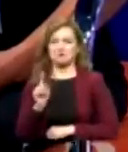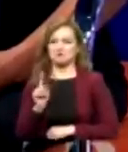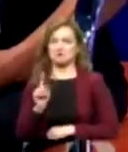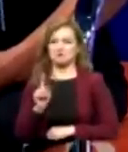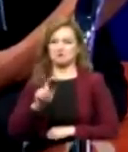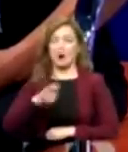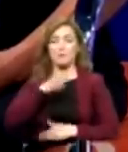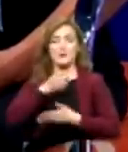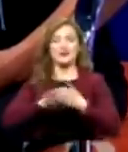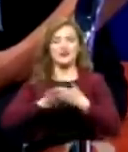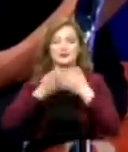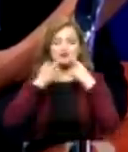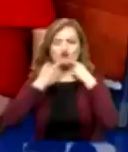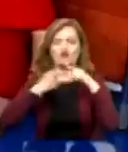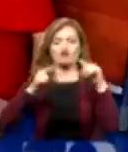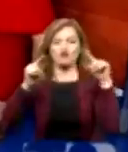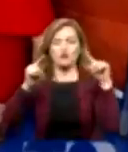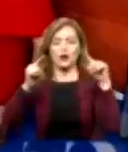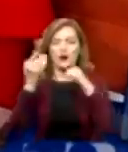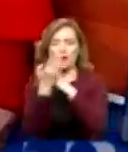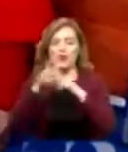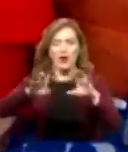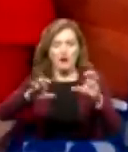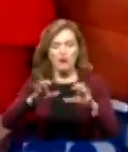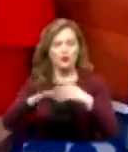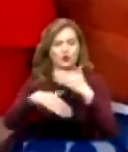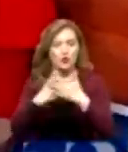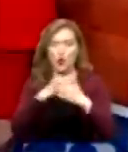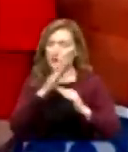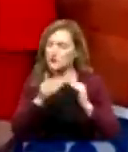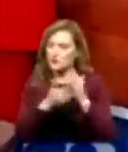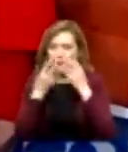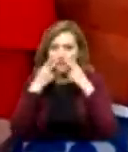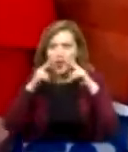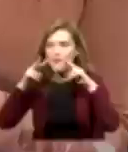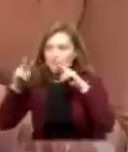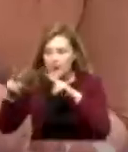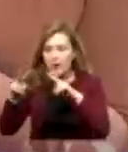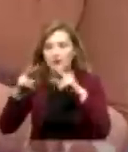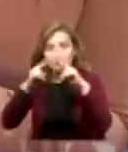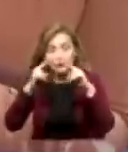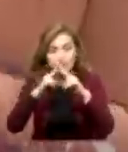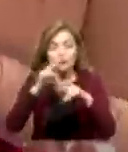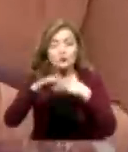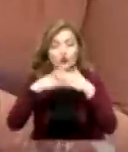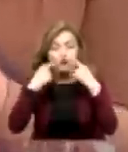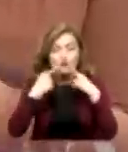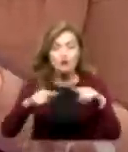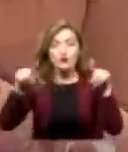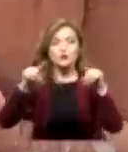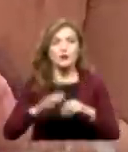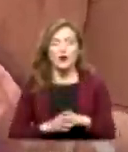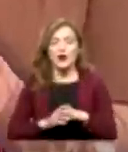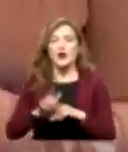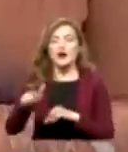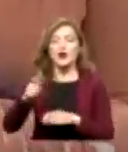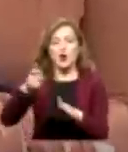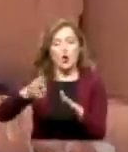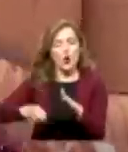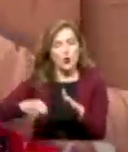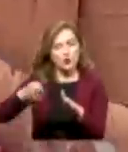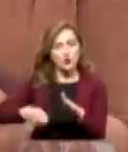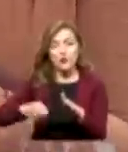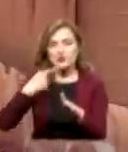visibilizarlo. Y lo que hace justamente la justicia es revictimizar al no darle inmediatamente el auxilio. Doctora, yo sé que usted está en la lucha por cambiar